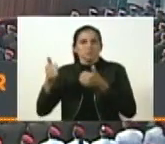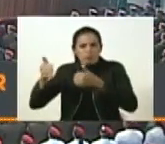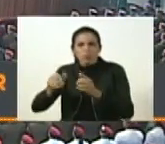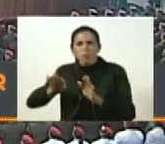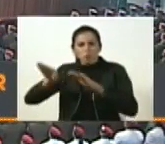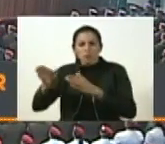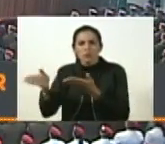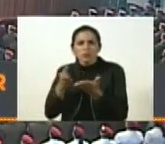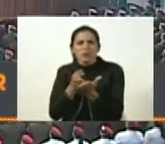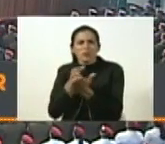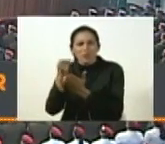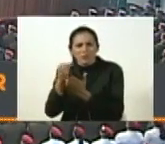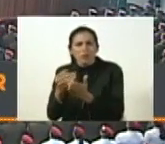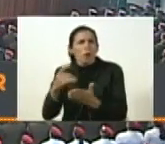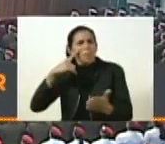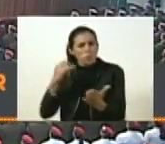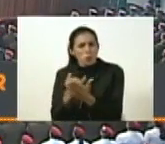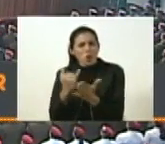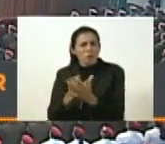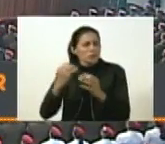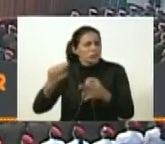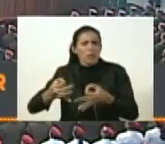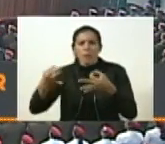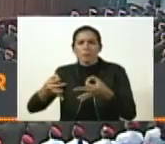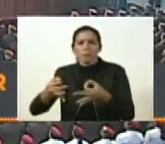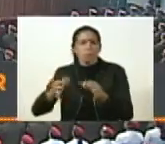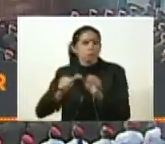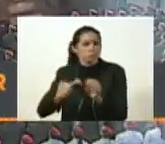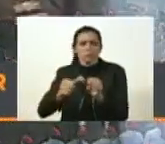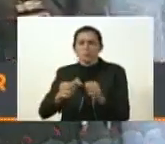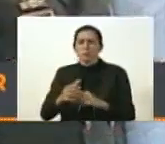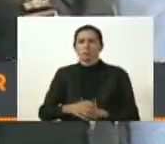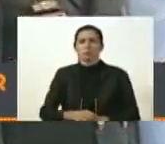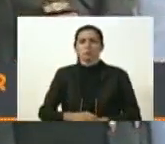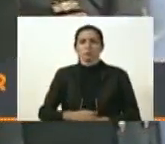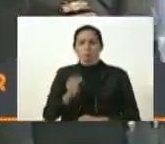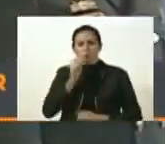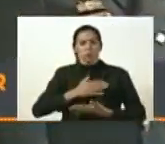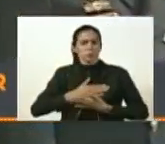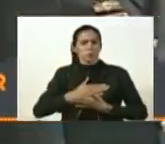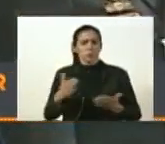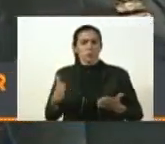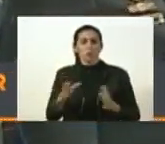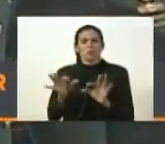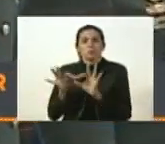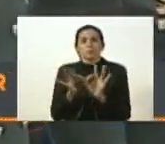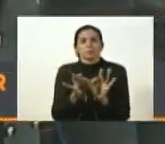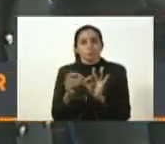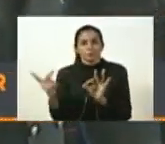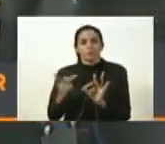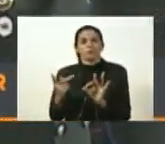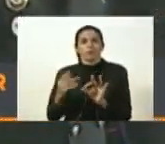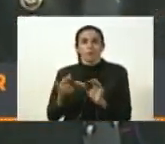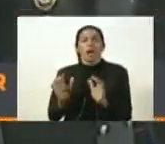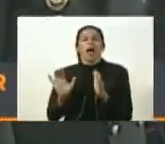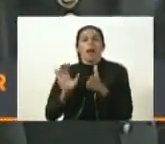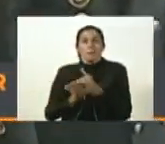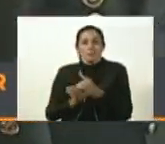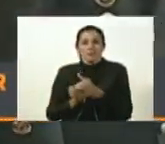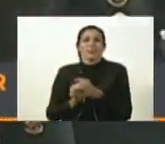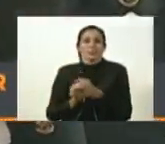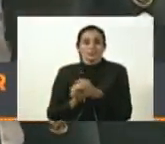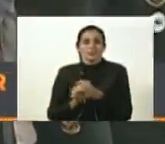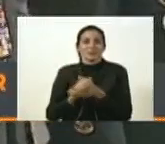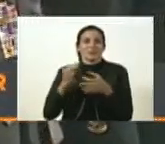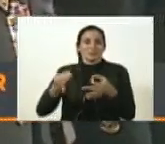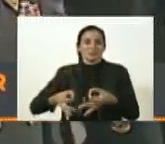su fidelidad y patriotismo, su consagración tan decidida y hasta la estrecha amistad y la alta estimación que